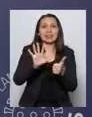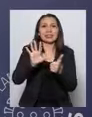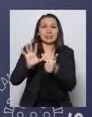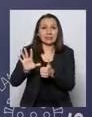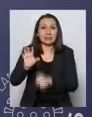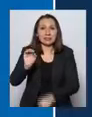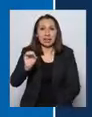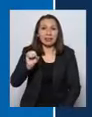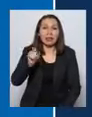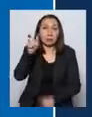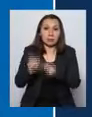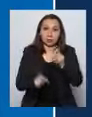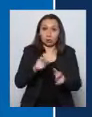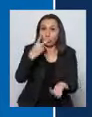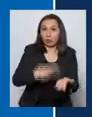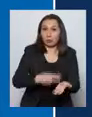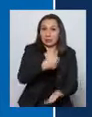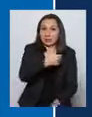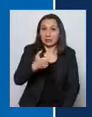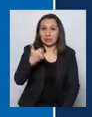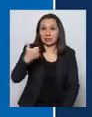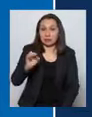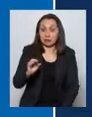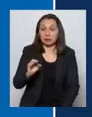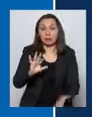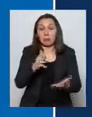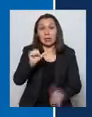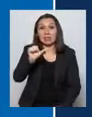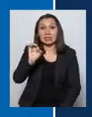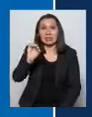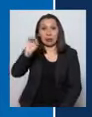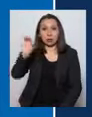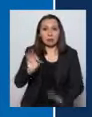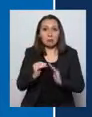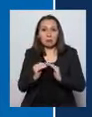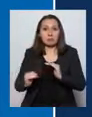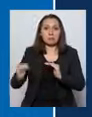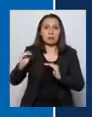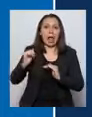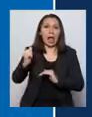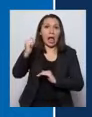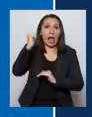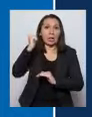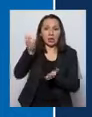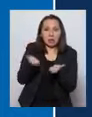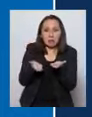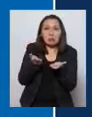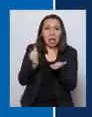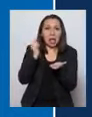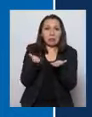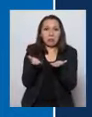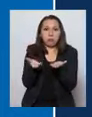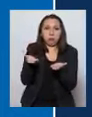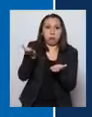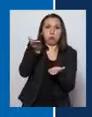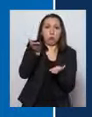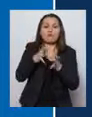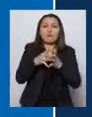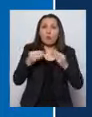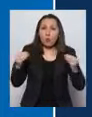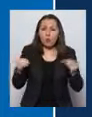casos prácticamente un 60 por ciento más que el día de ayer y por supuesto